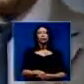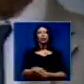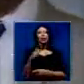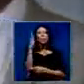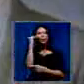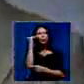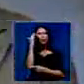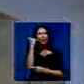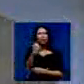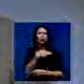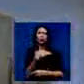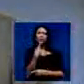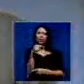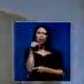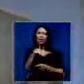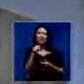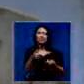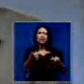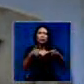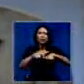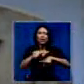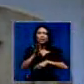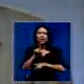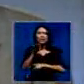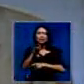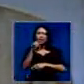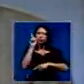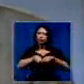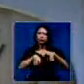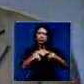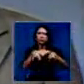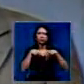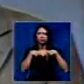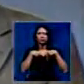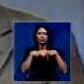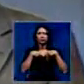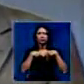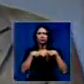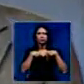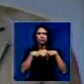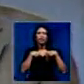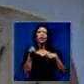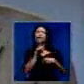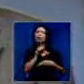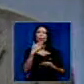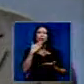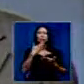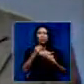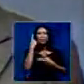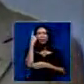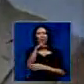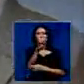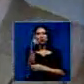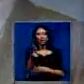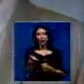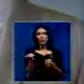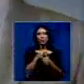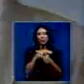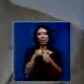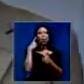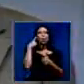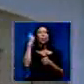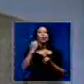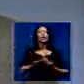¿Por qué digo que este tratado es inaceptable, que no es conveniente para Costa Rica? En primer lugar, porque